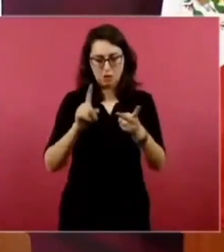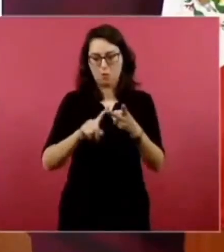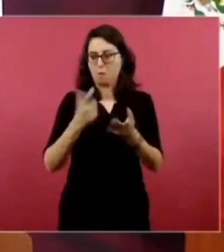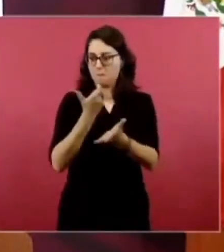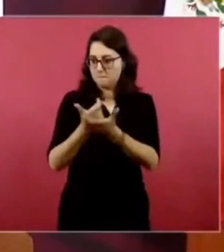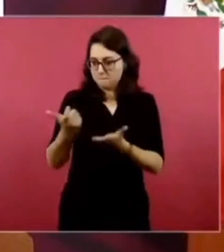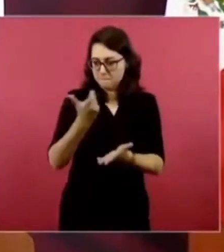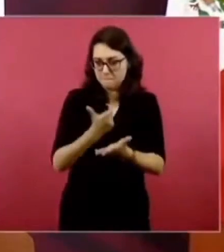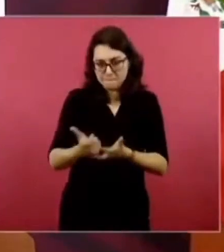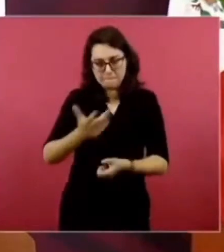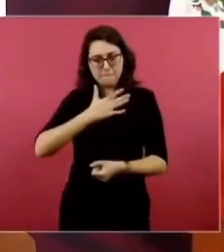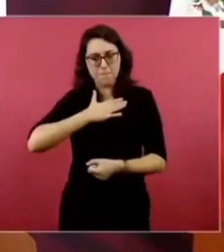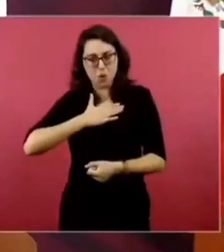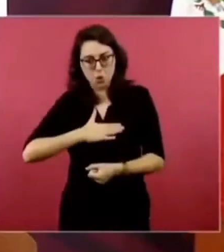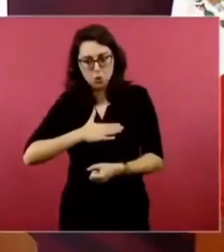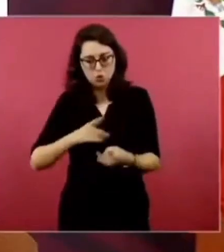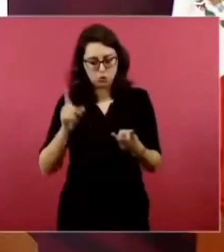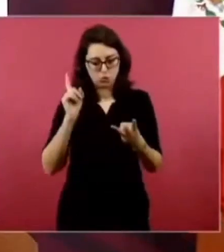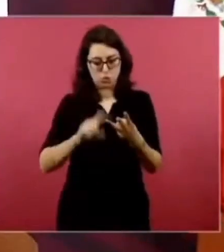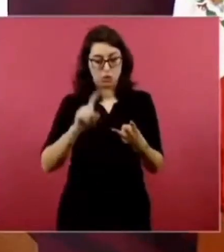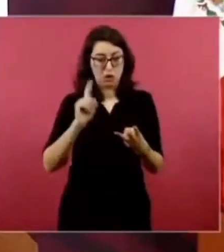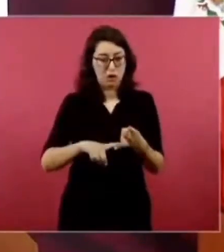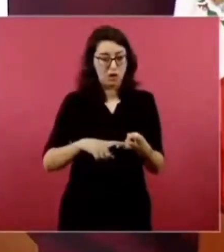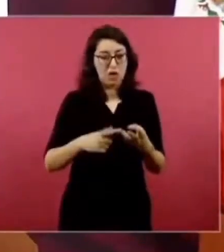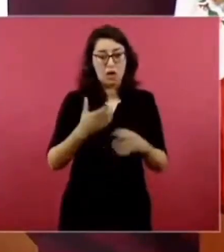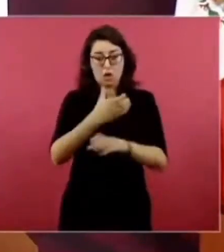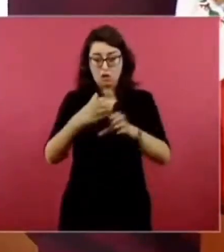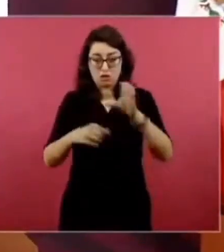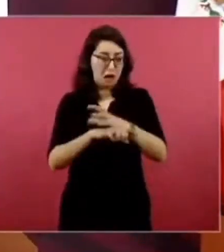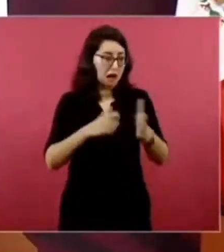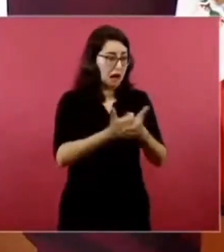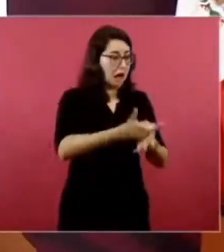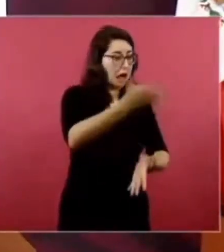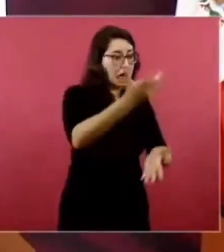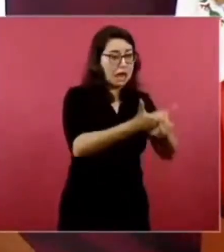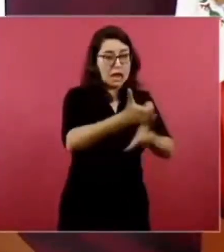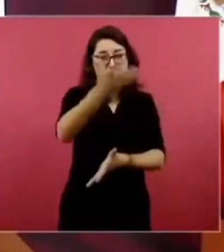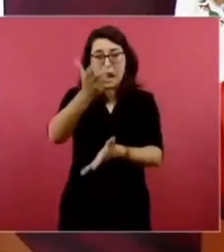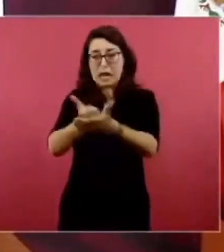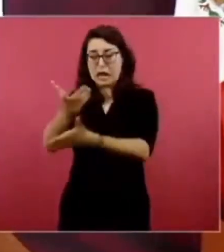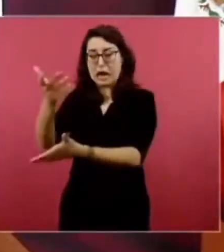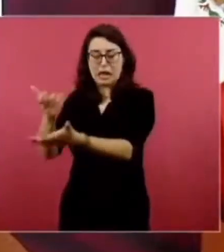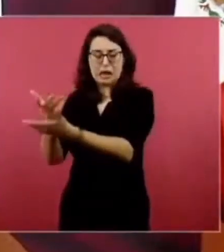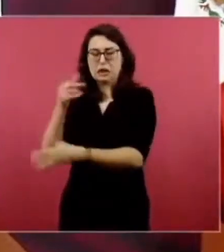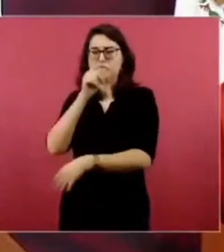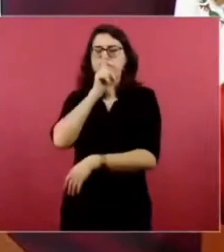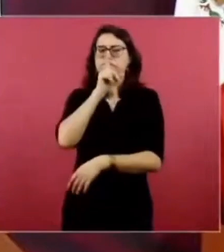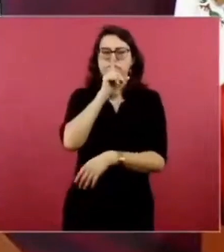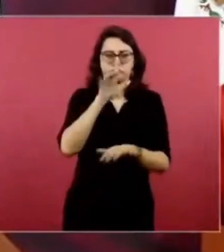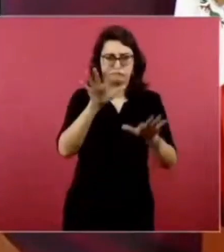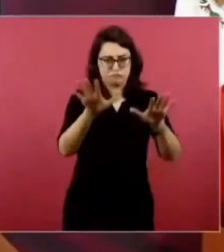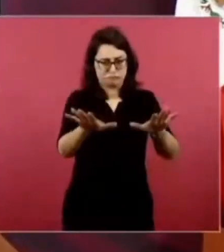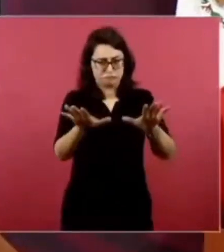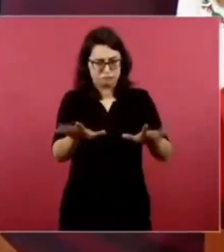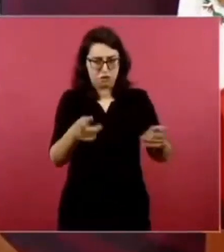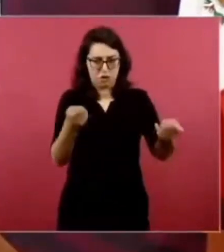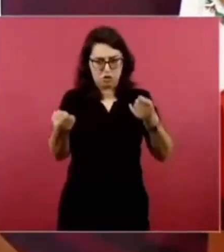carestía, que no suban los precios de los alimentos, de